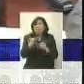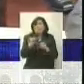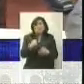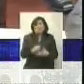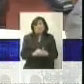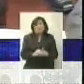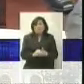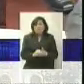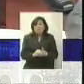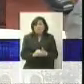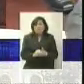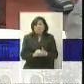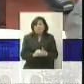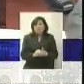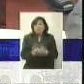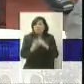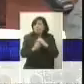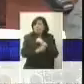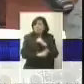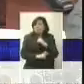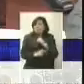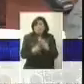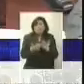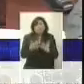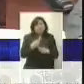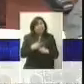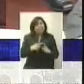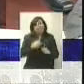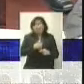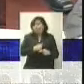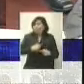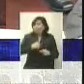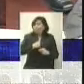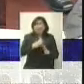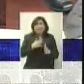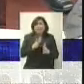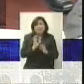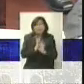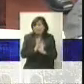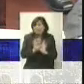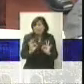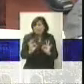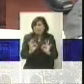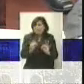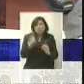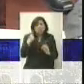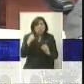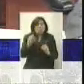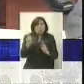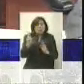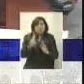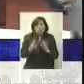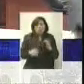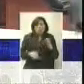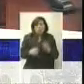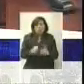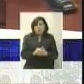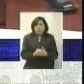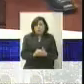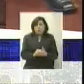pues, me dice el vicepresidente, en el país, lamentablemente, casi nadie hace caso a las resoluciones